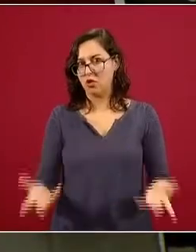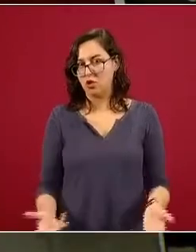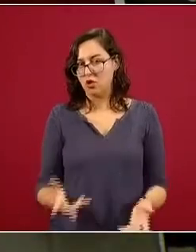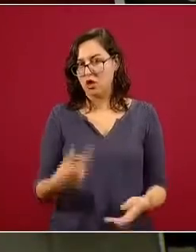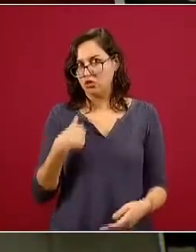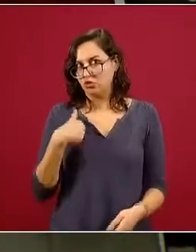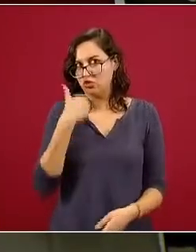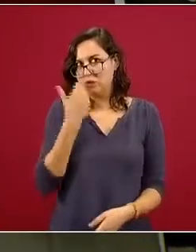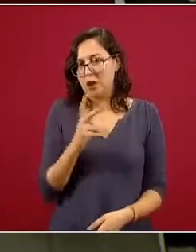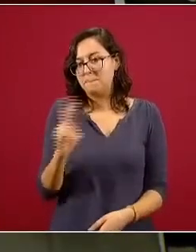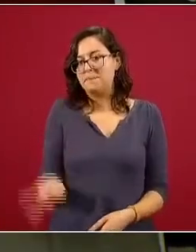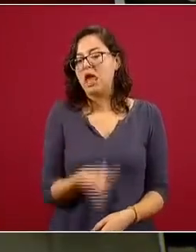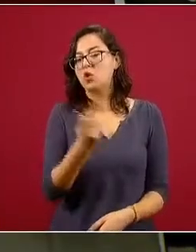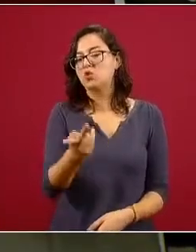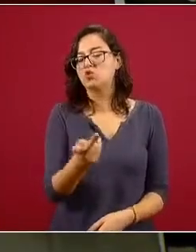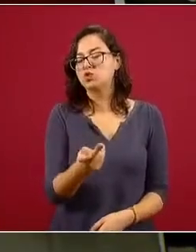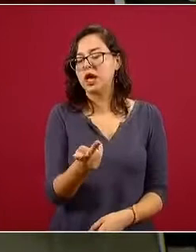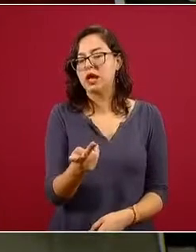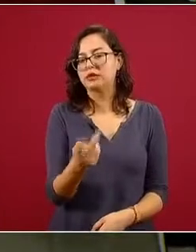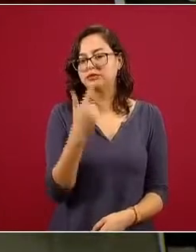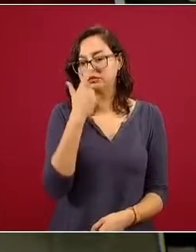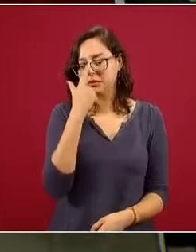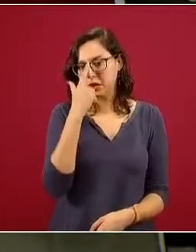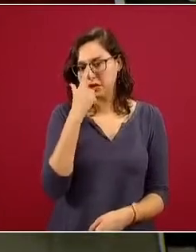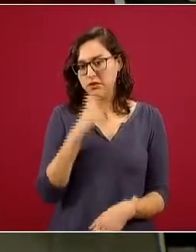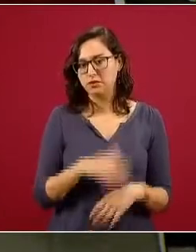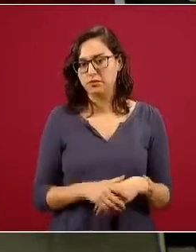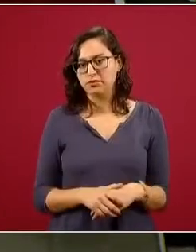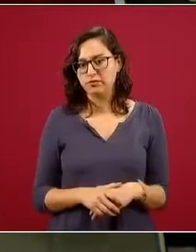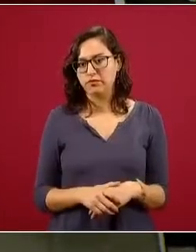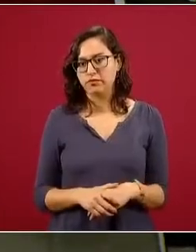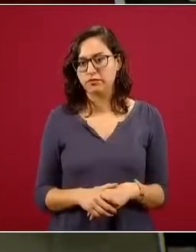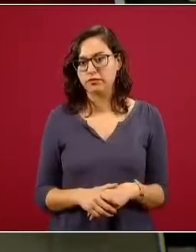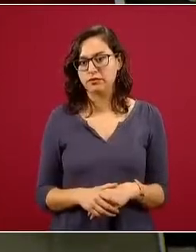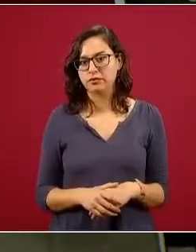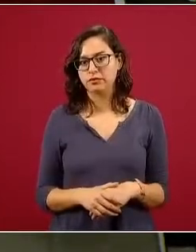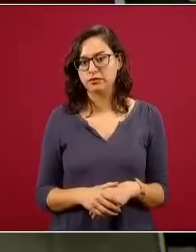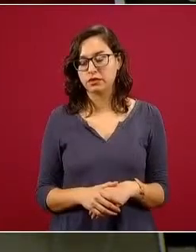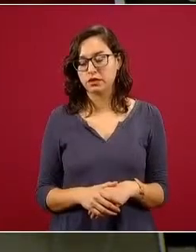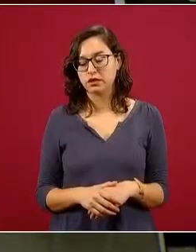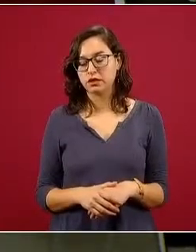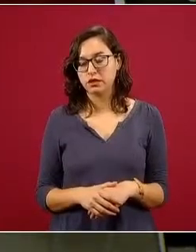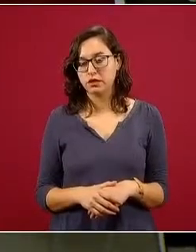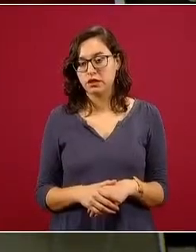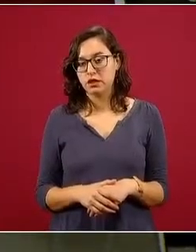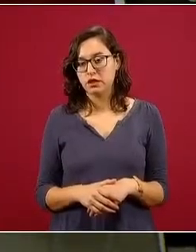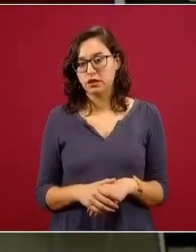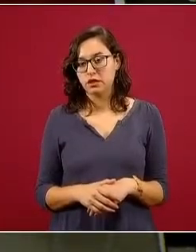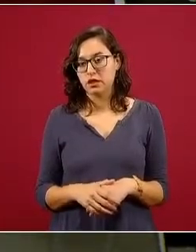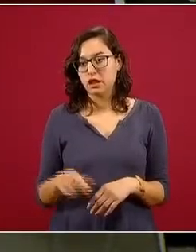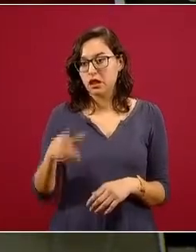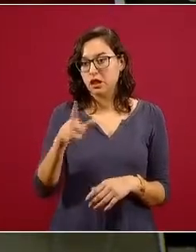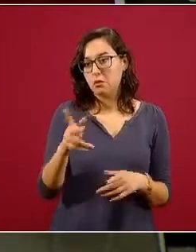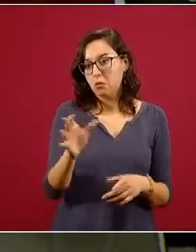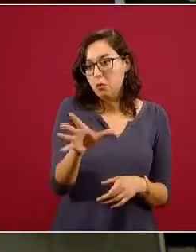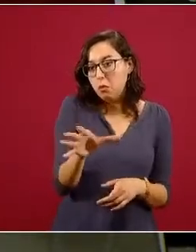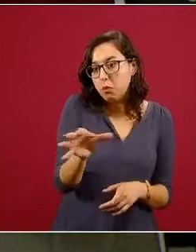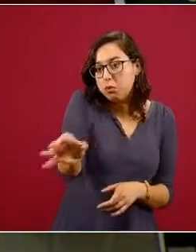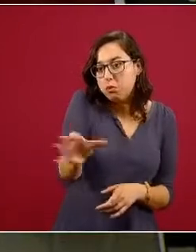eso, exactamente qué riesgos tienen las poblaciones rurales en estos momentos,